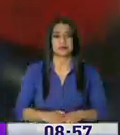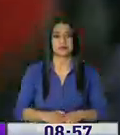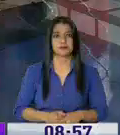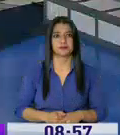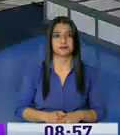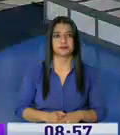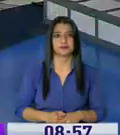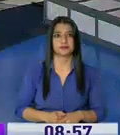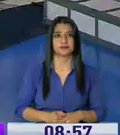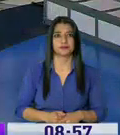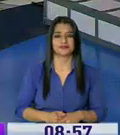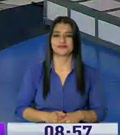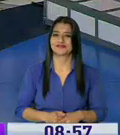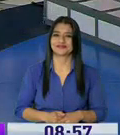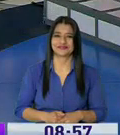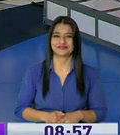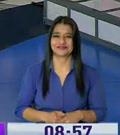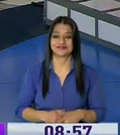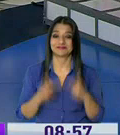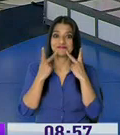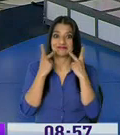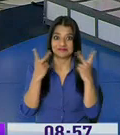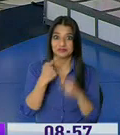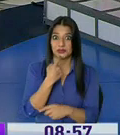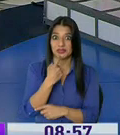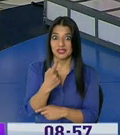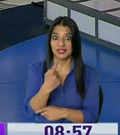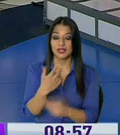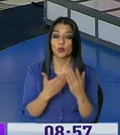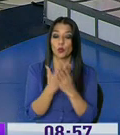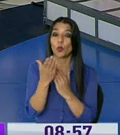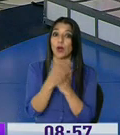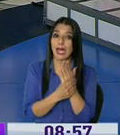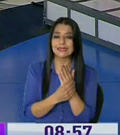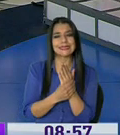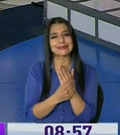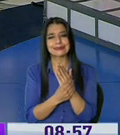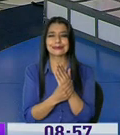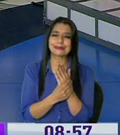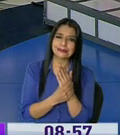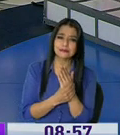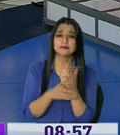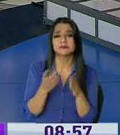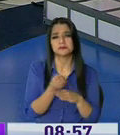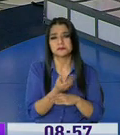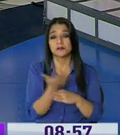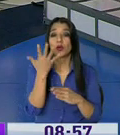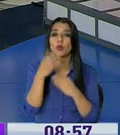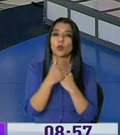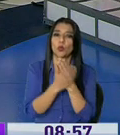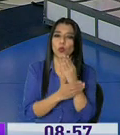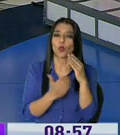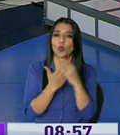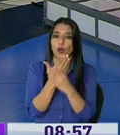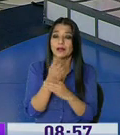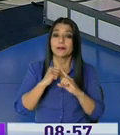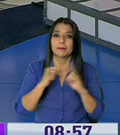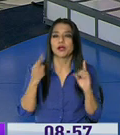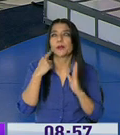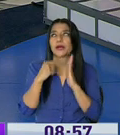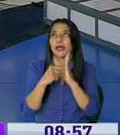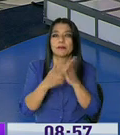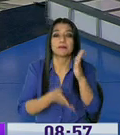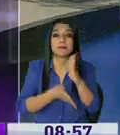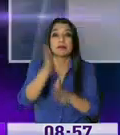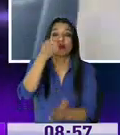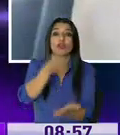Navarro. Ya ve, yo le dije, ¿se acuerdan? Que aconsejan es que sí. Esto. O sea, es recomendado los guantes, por ejemplo, si usted, me invento, se va